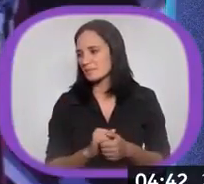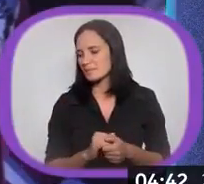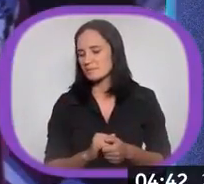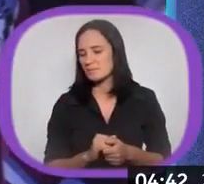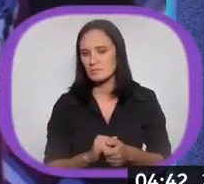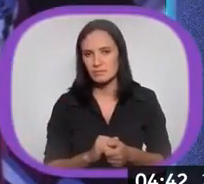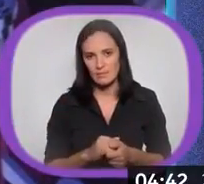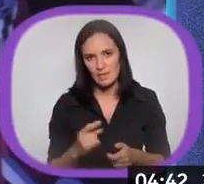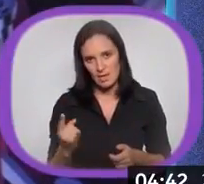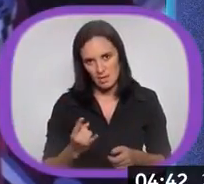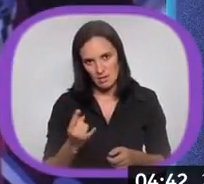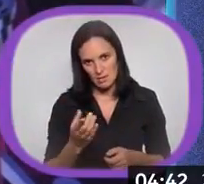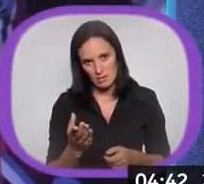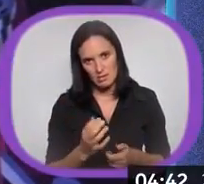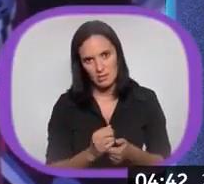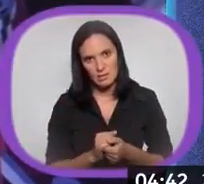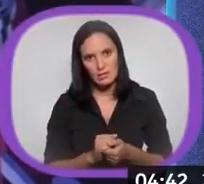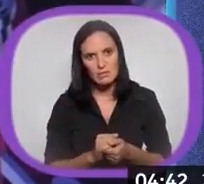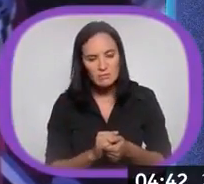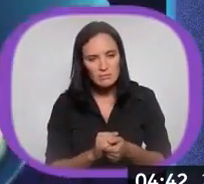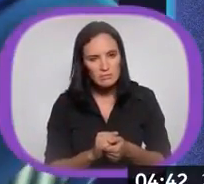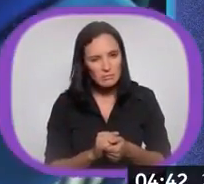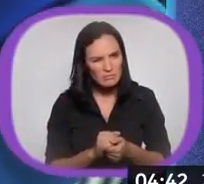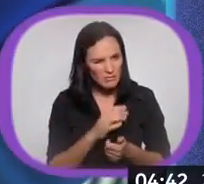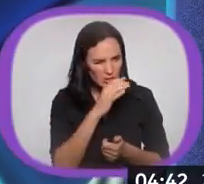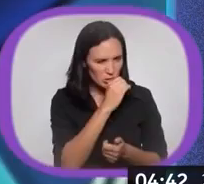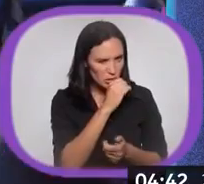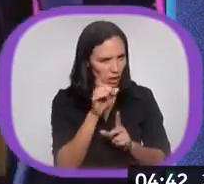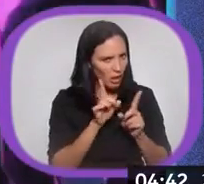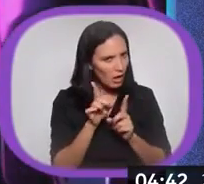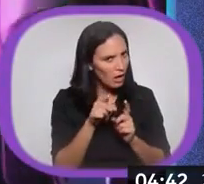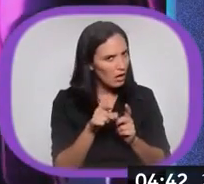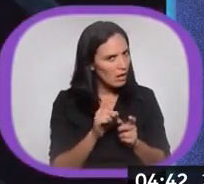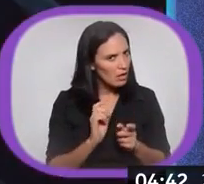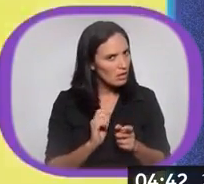Nada. ¿Nada? Estás mintiendo. ¿Qué me estás ocultando?